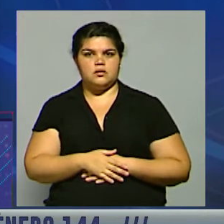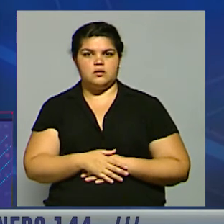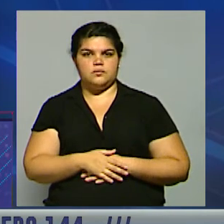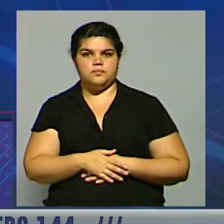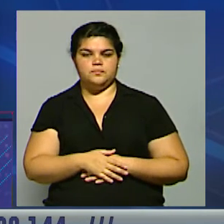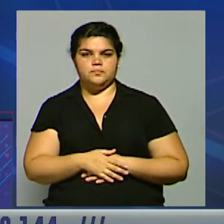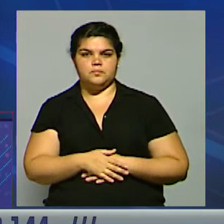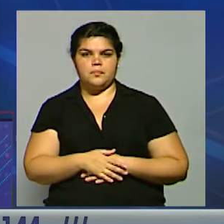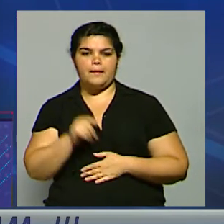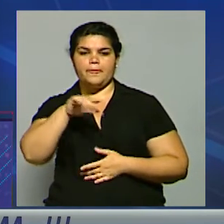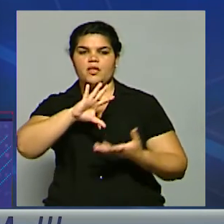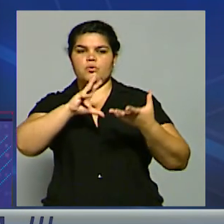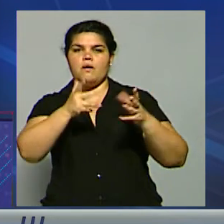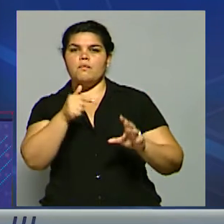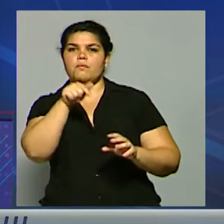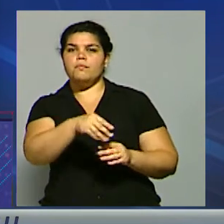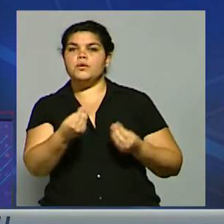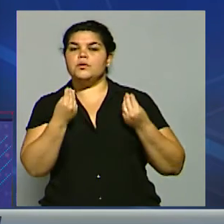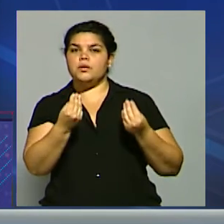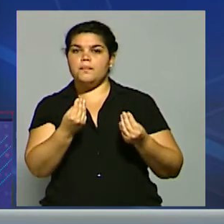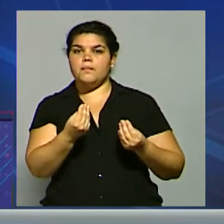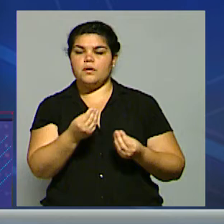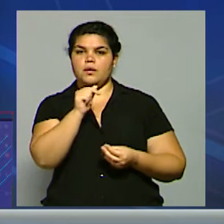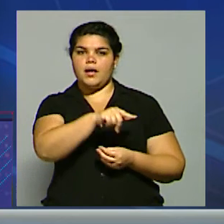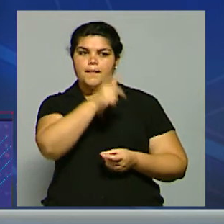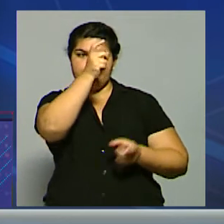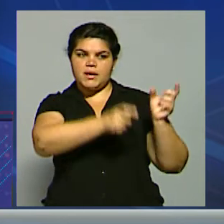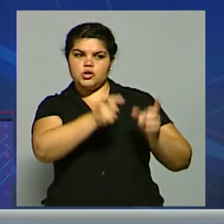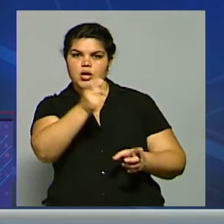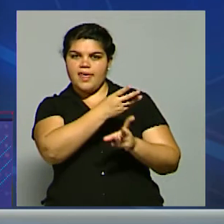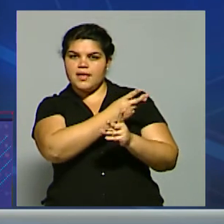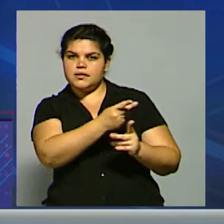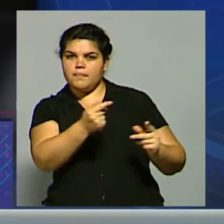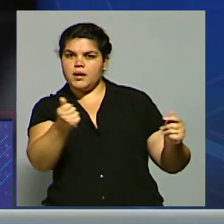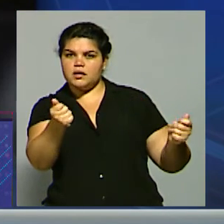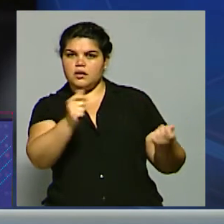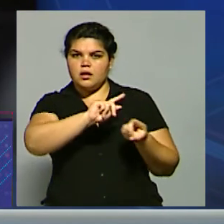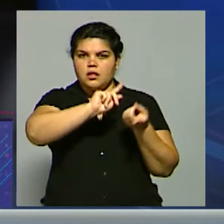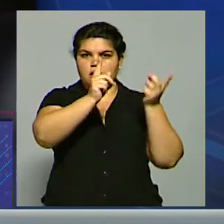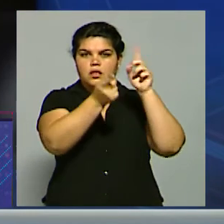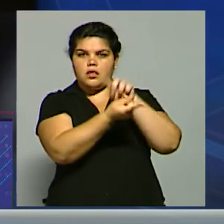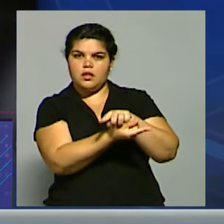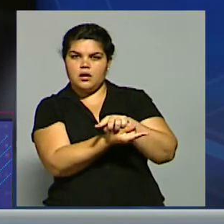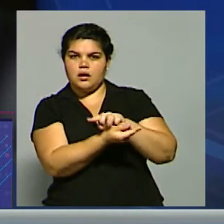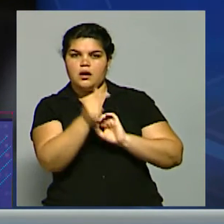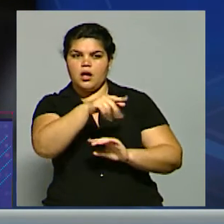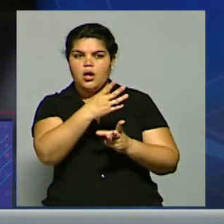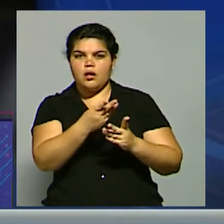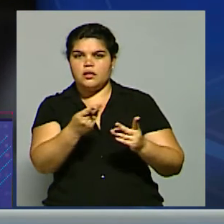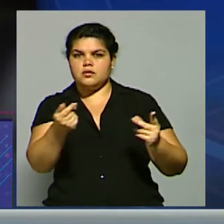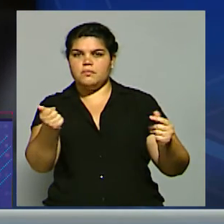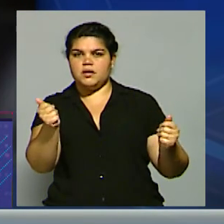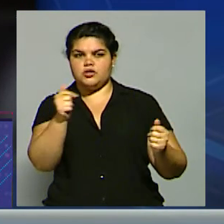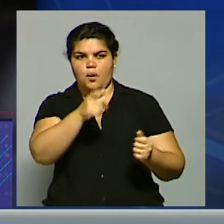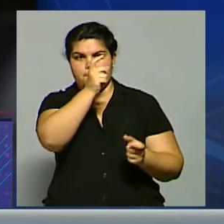enfrentamientos, estigmatizando la figura del desaparecido, generando una capa más de desaparición alrededor de